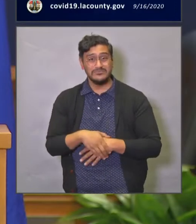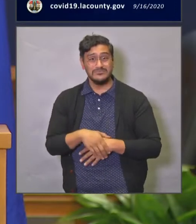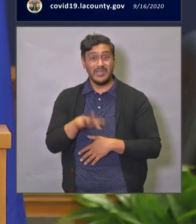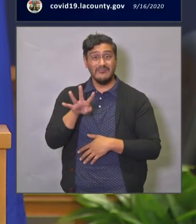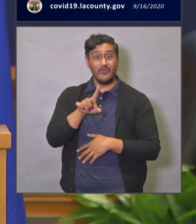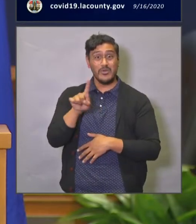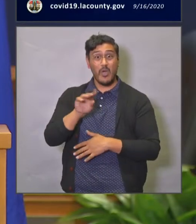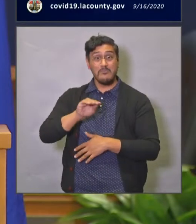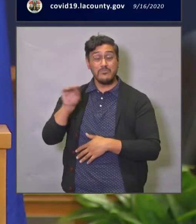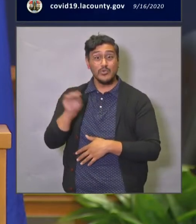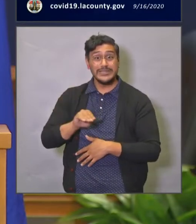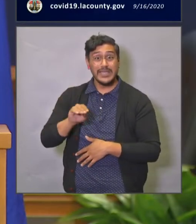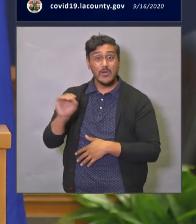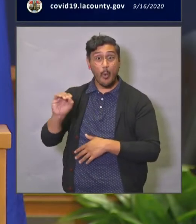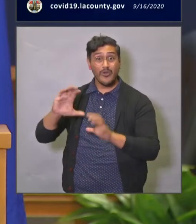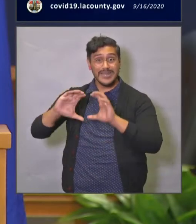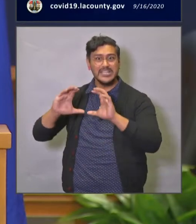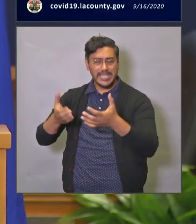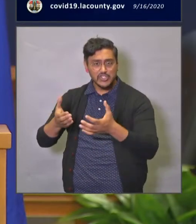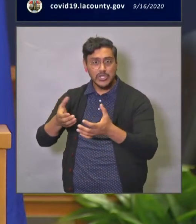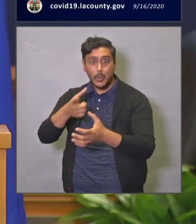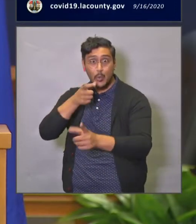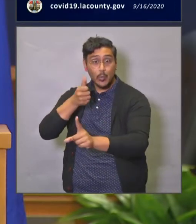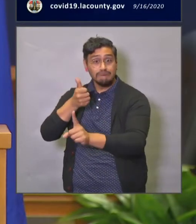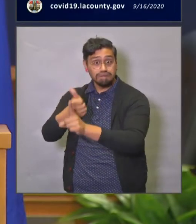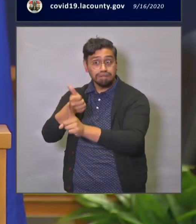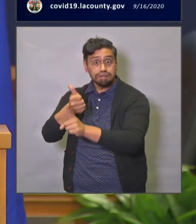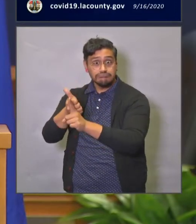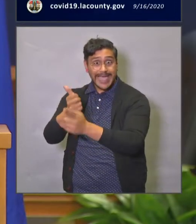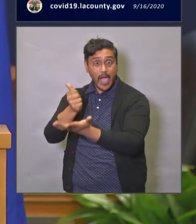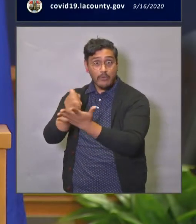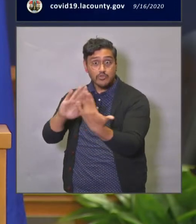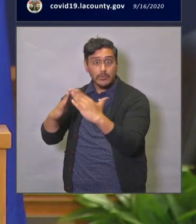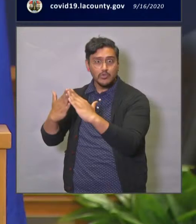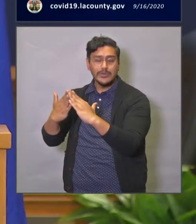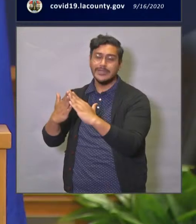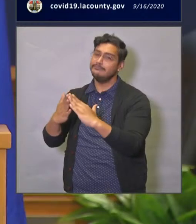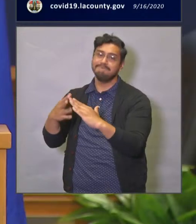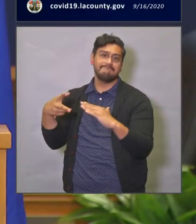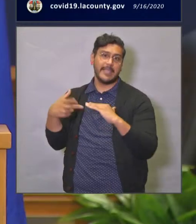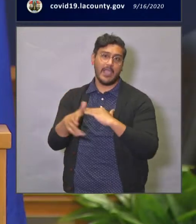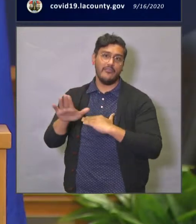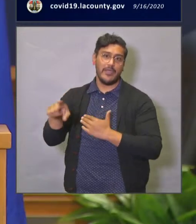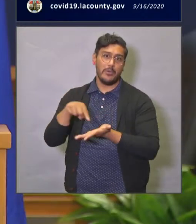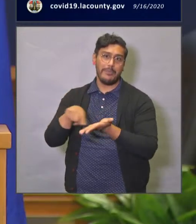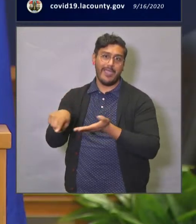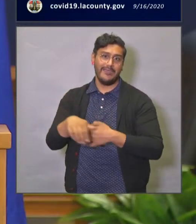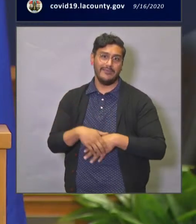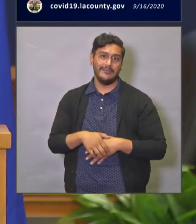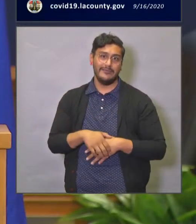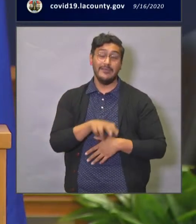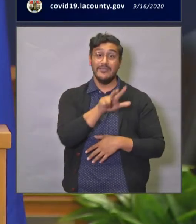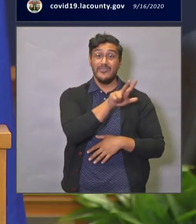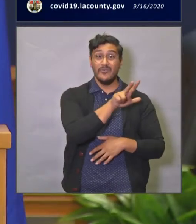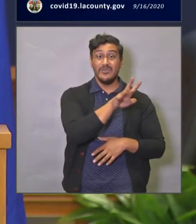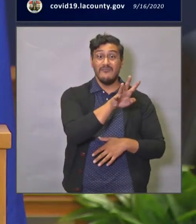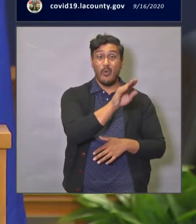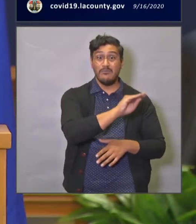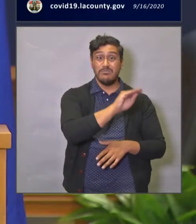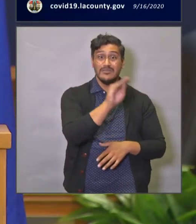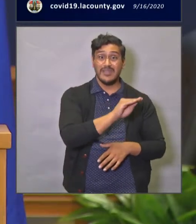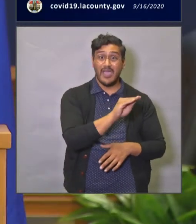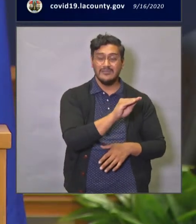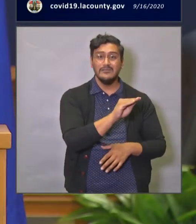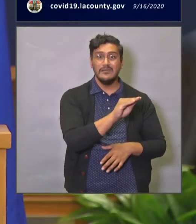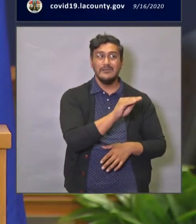41% de organizaciones comunitarias han reducido salarios. 34% han